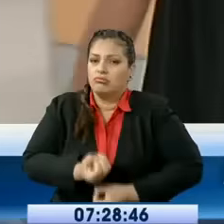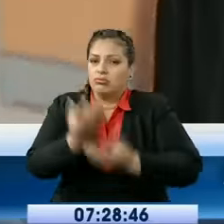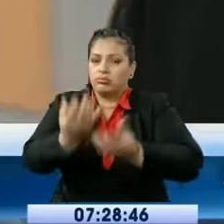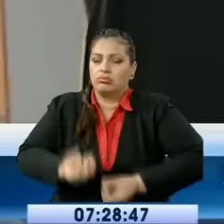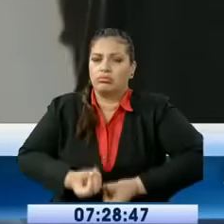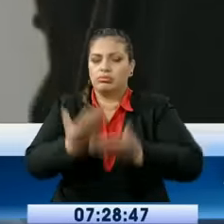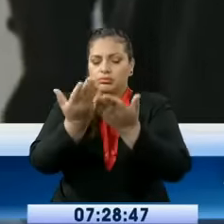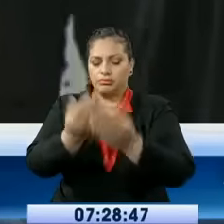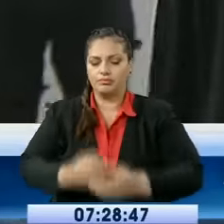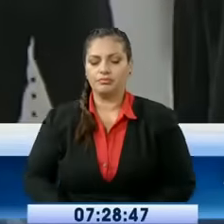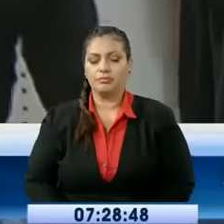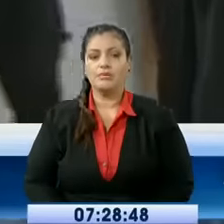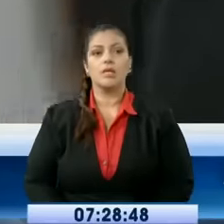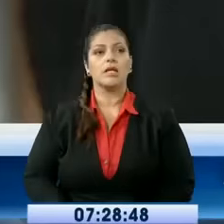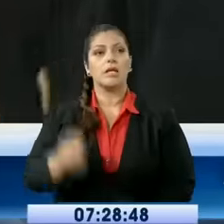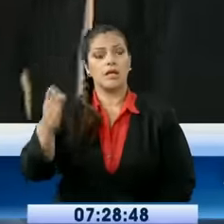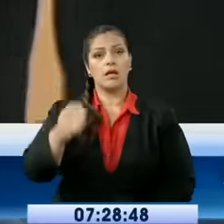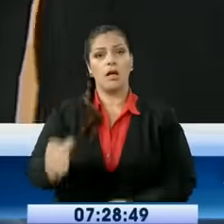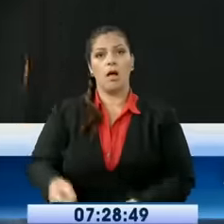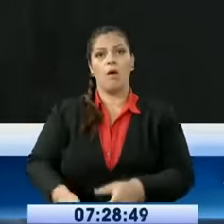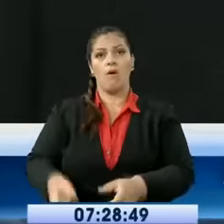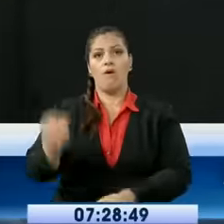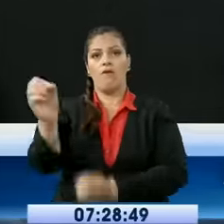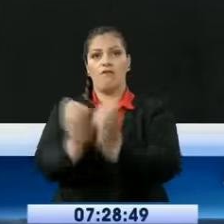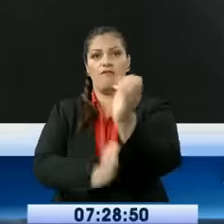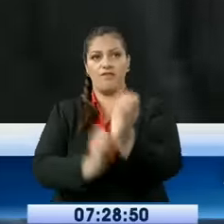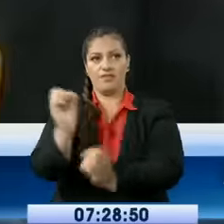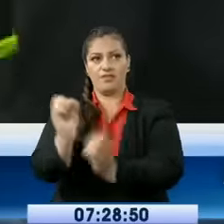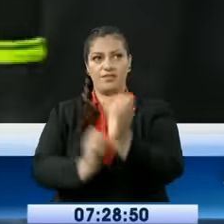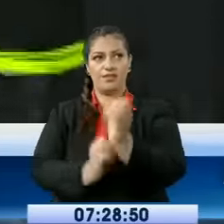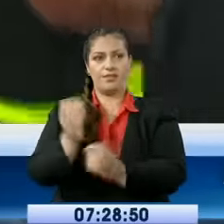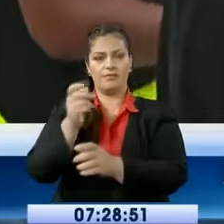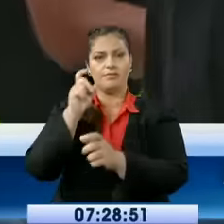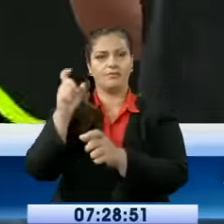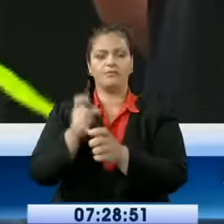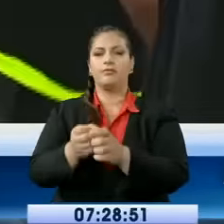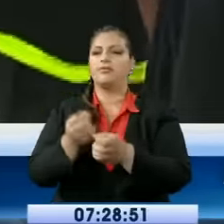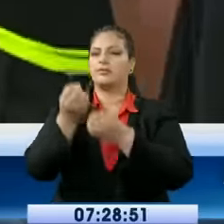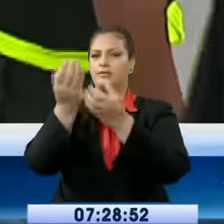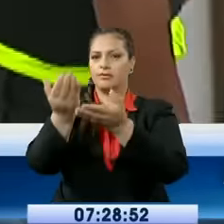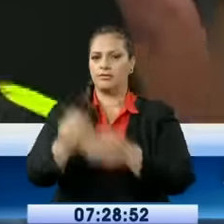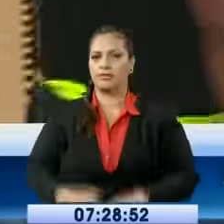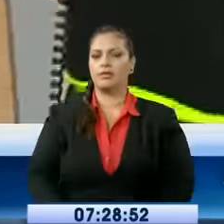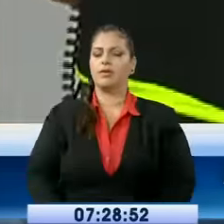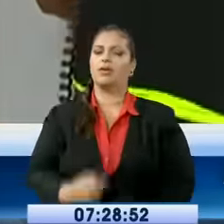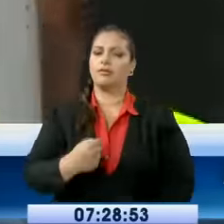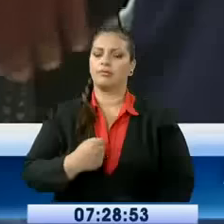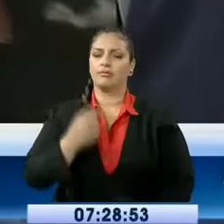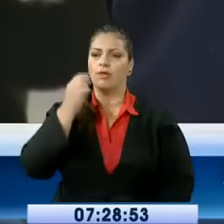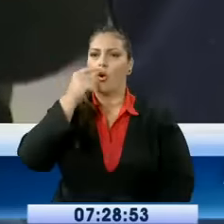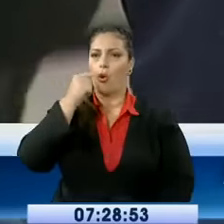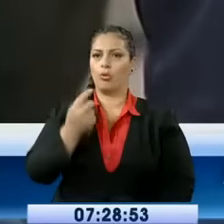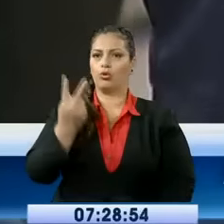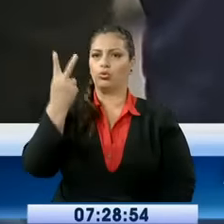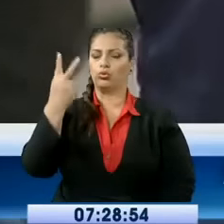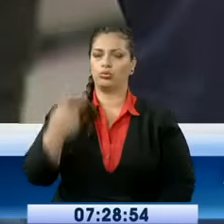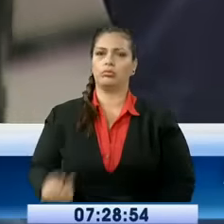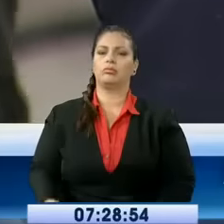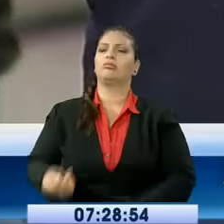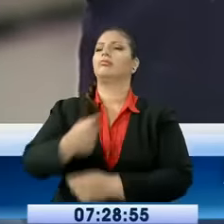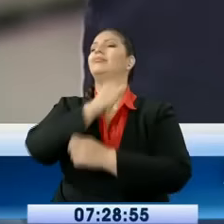unidad integrada de justicia para denunciar el asalto y ataque sufrido a manos de estos 2 sujetos que, de acuerdo con